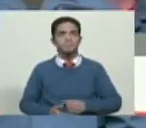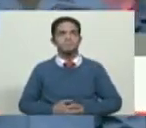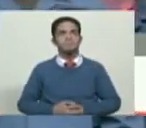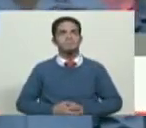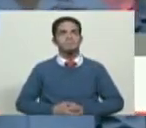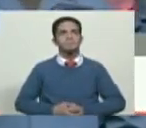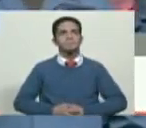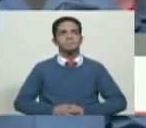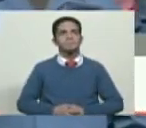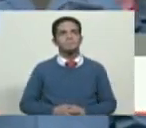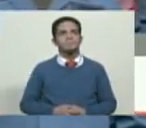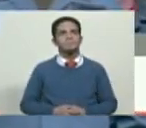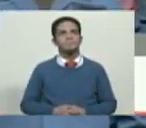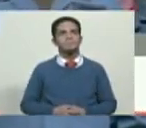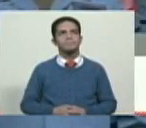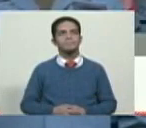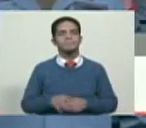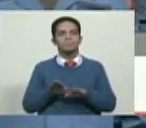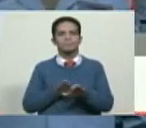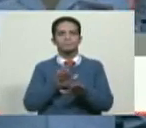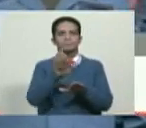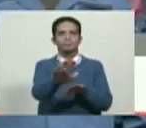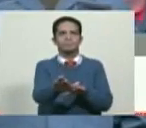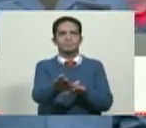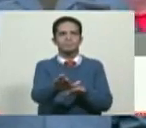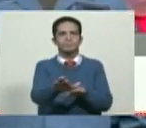discre. Patriota.